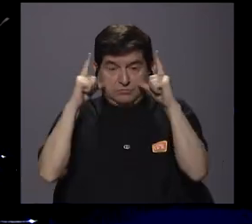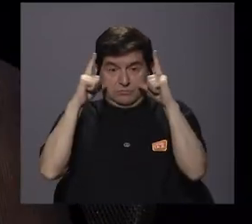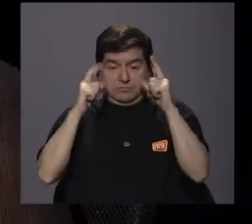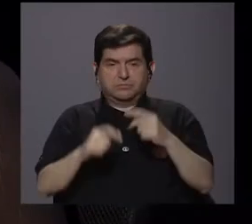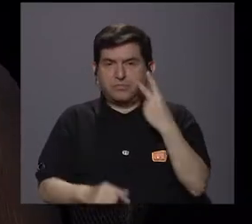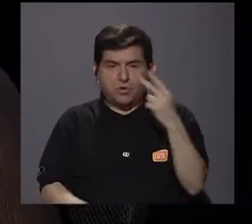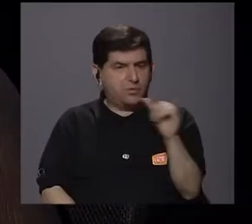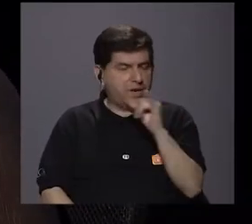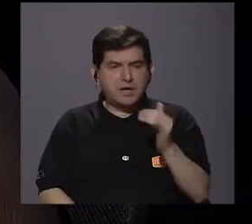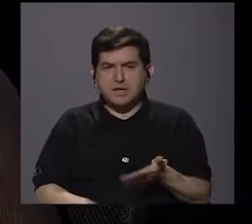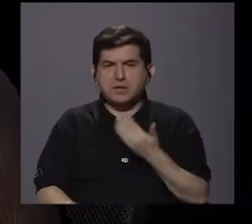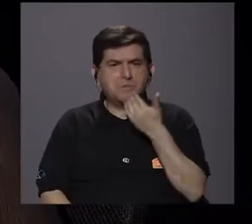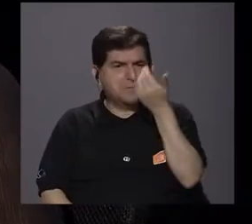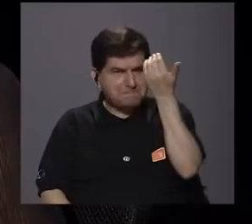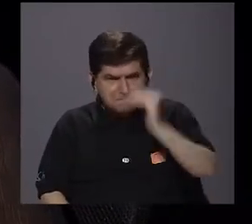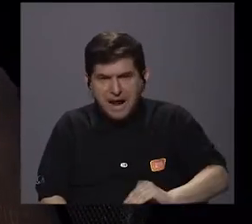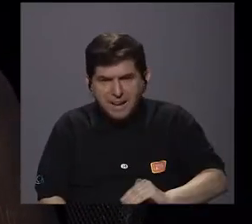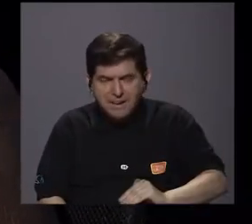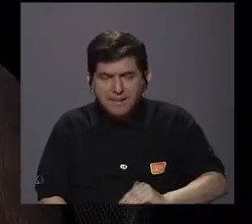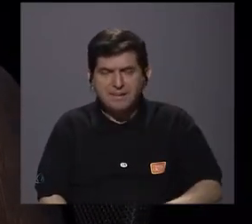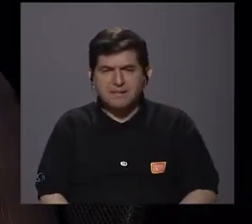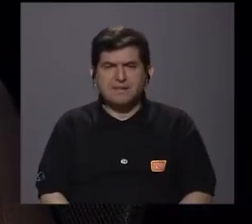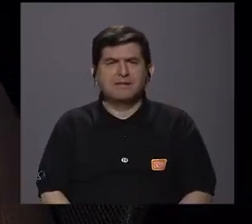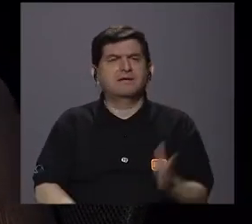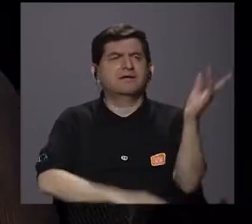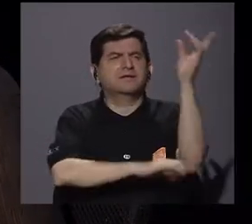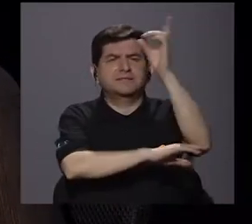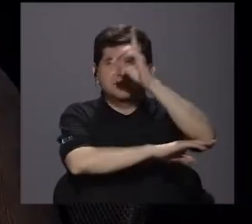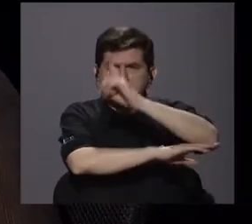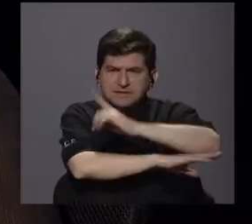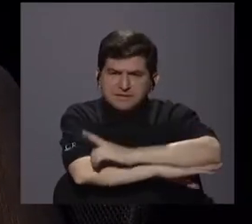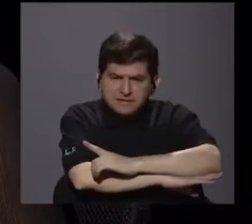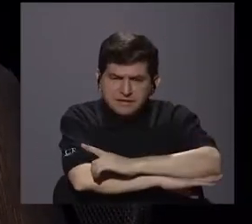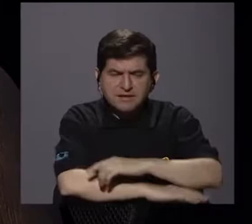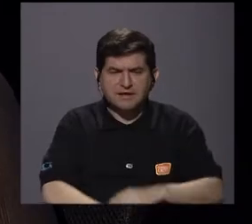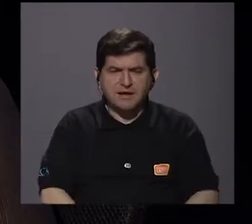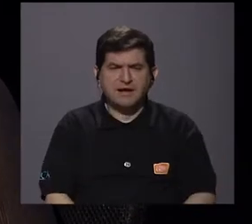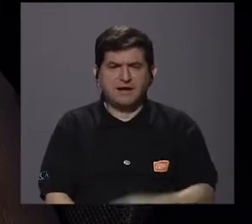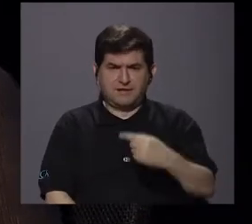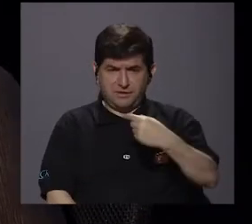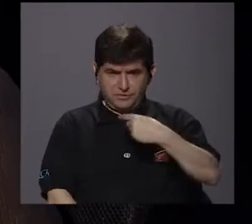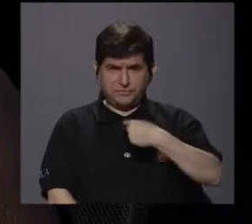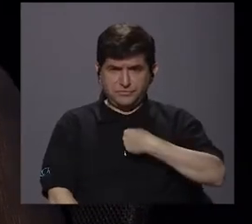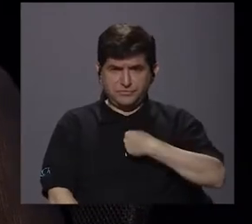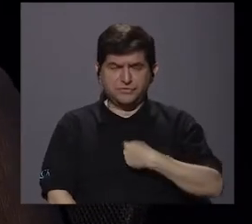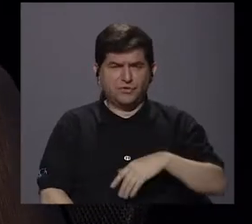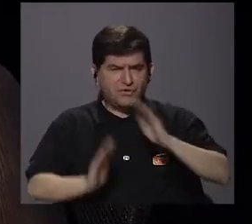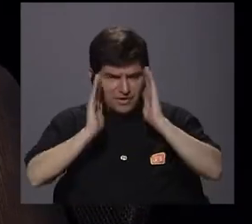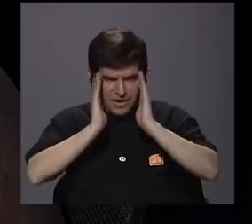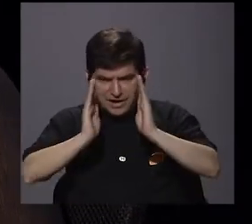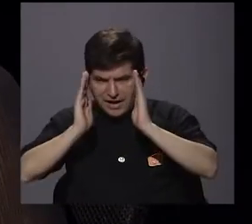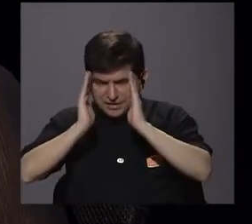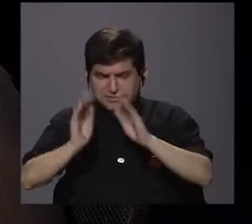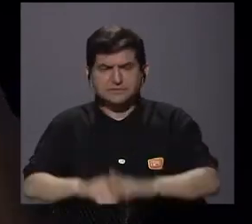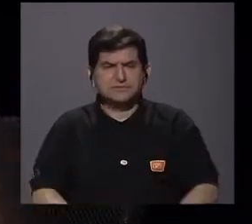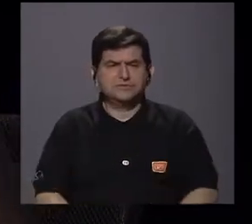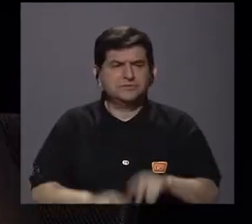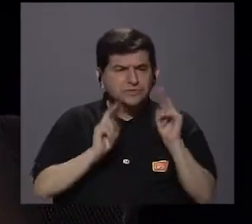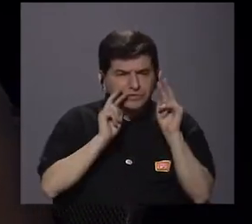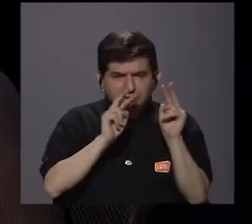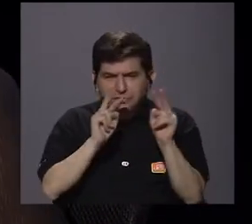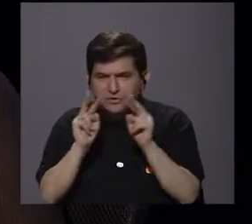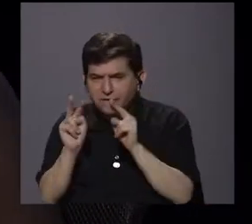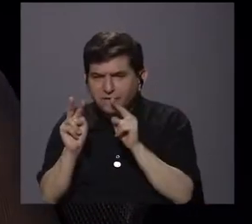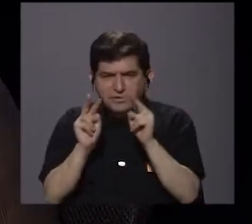maldad, fue el día que estuve cubriendo, viendo cómo